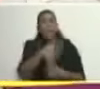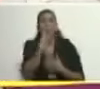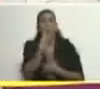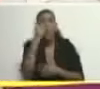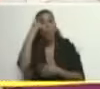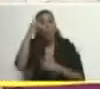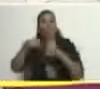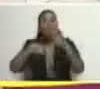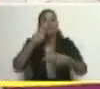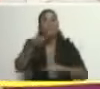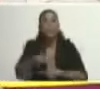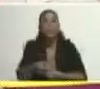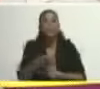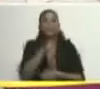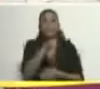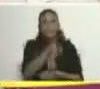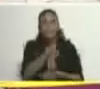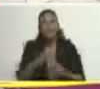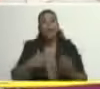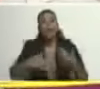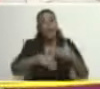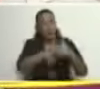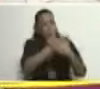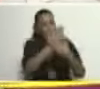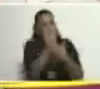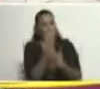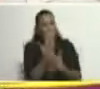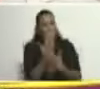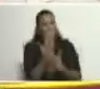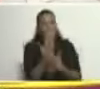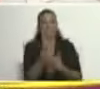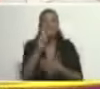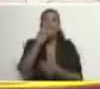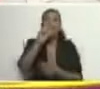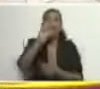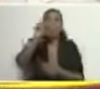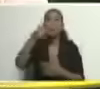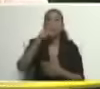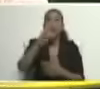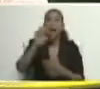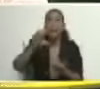4 días después, amaneció Tegucigalpa de golpe.